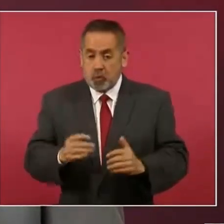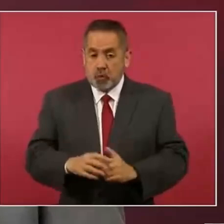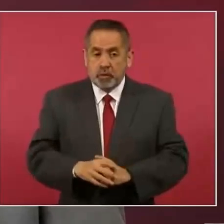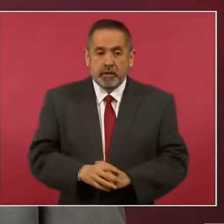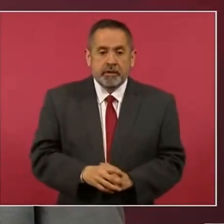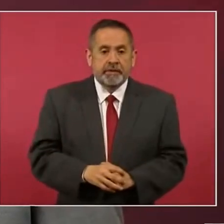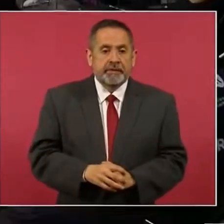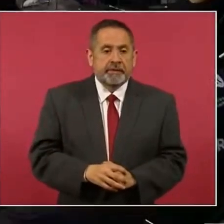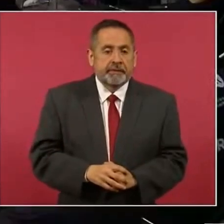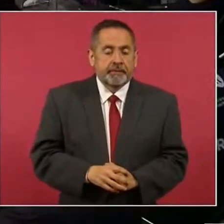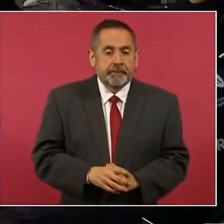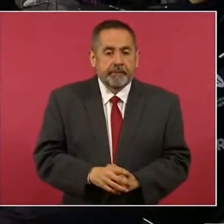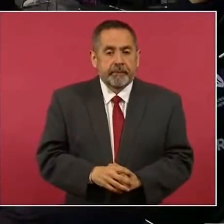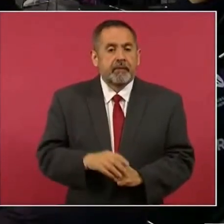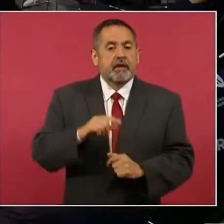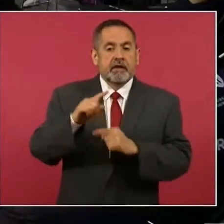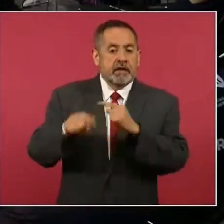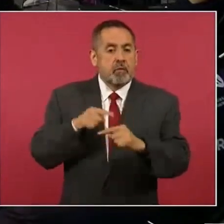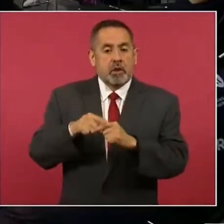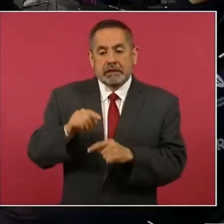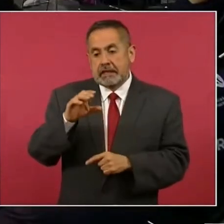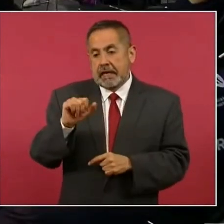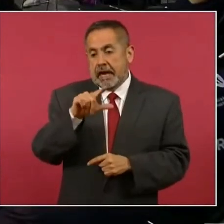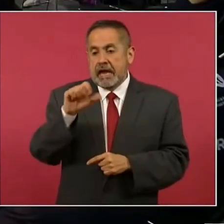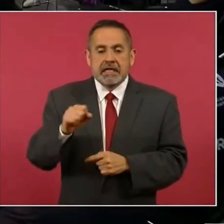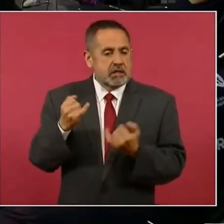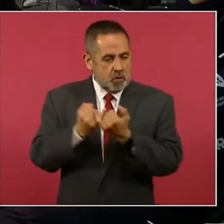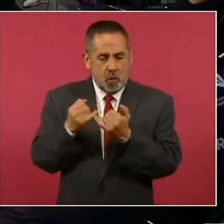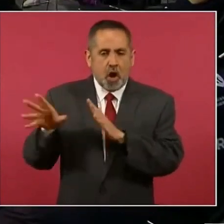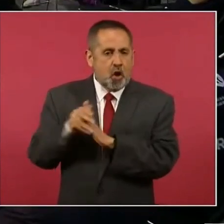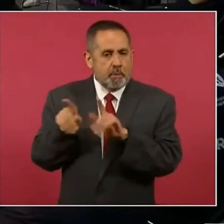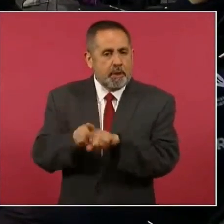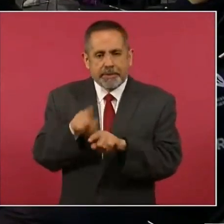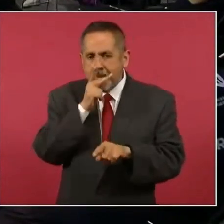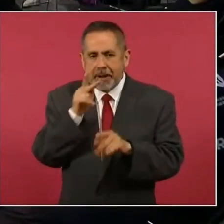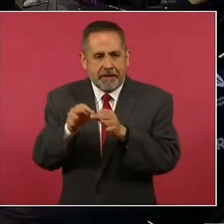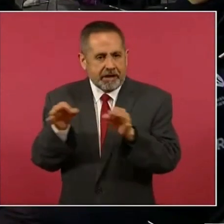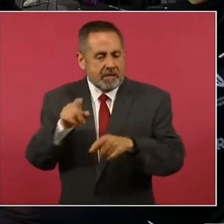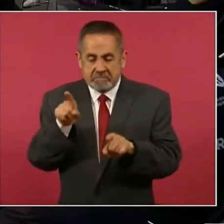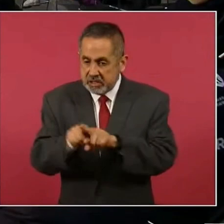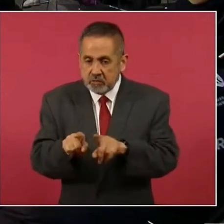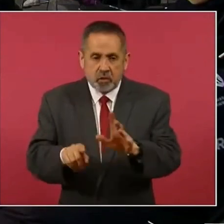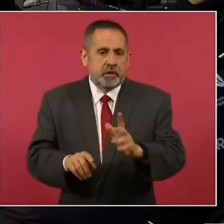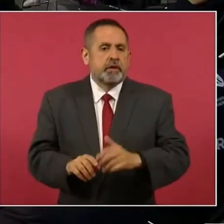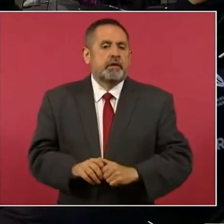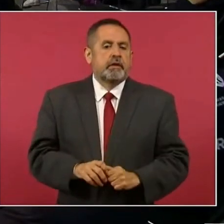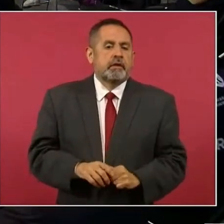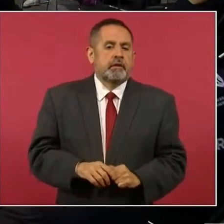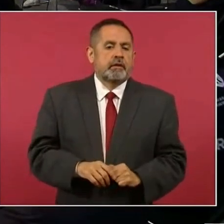Y luego la repite Calles. Por eso mismo